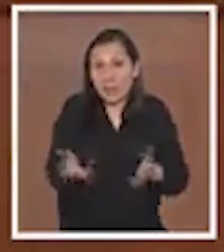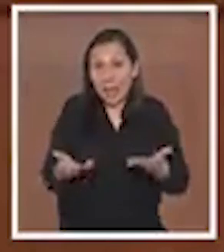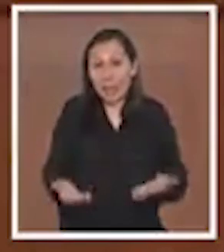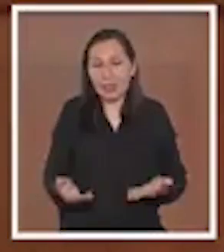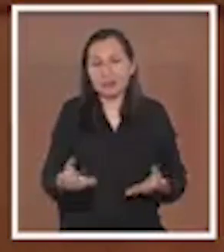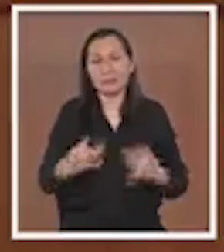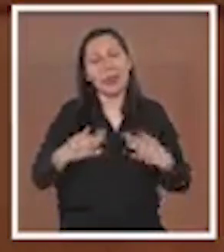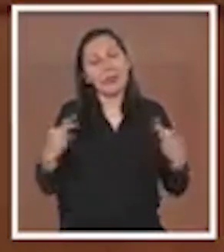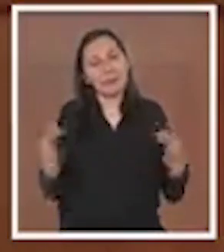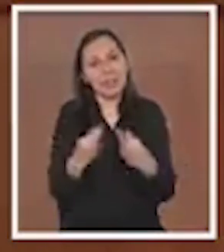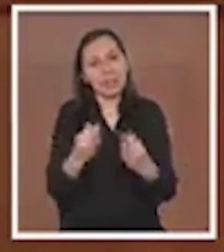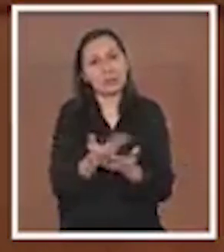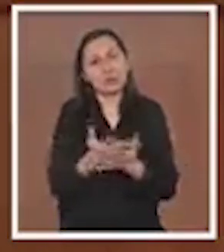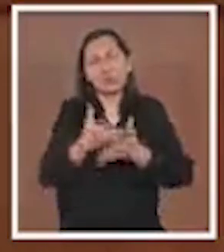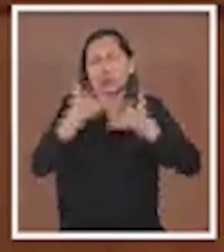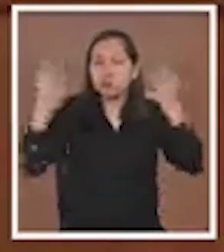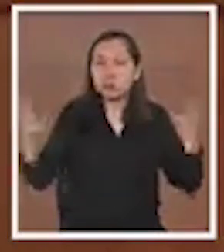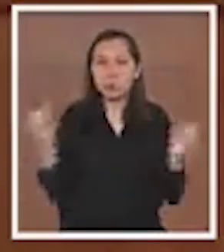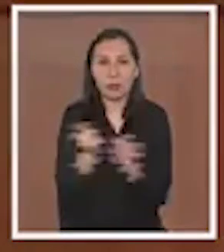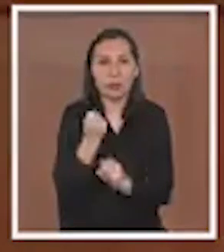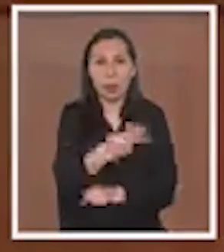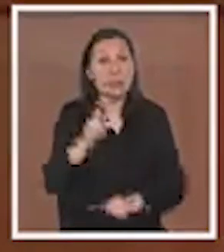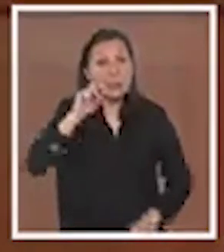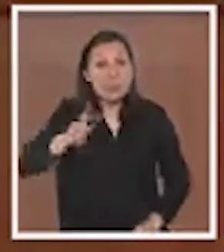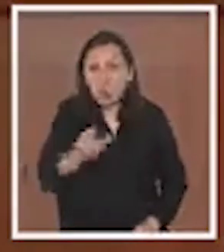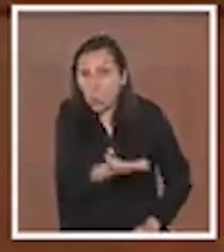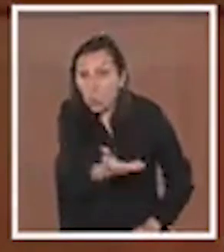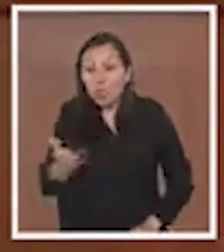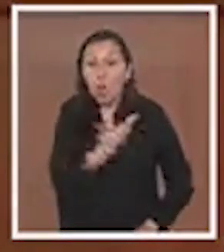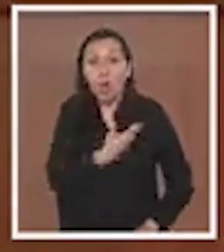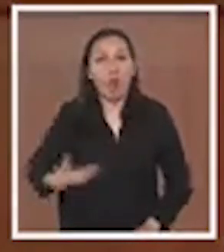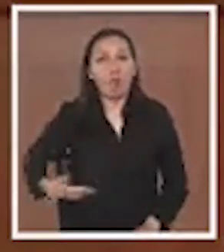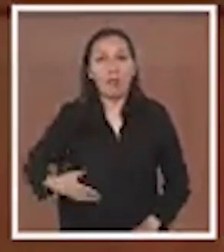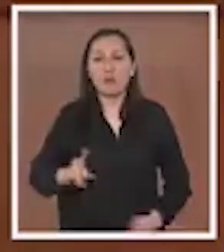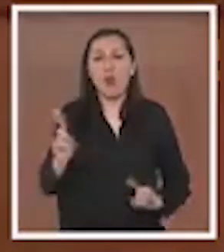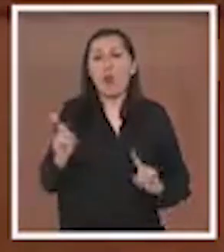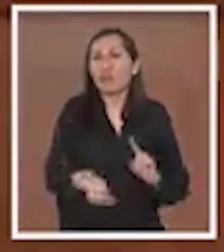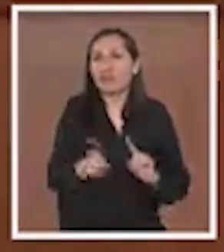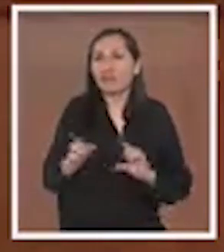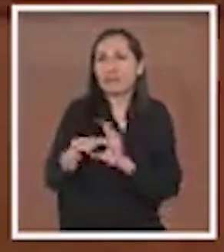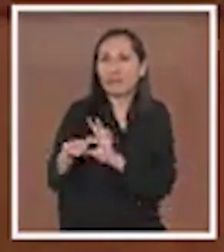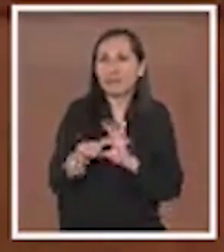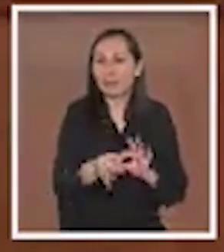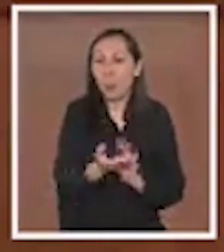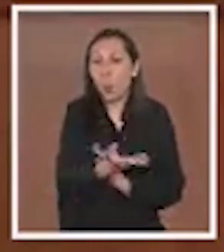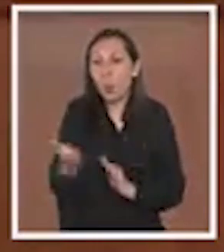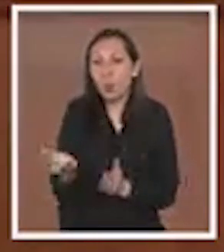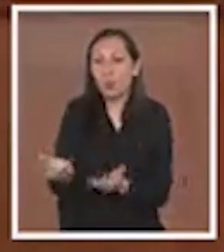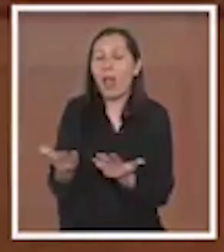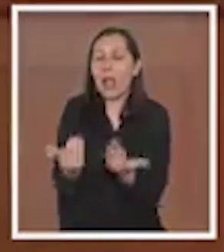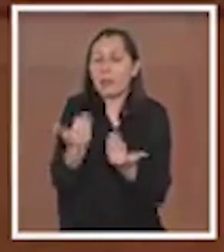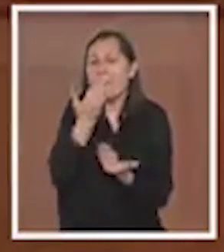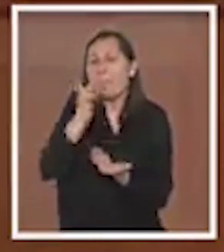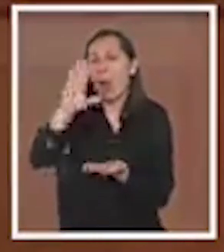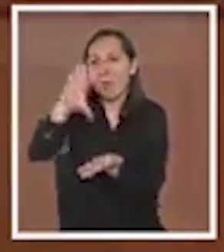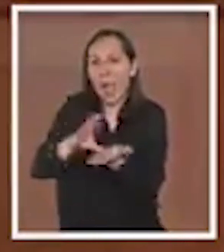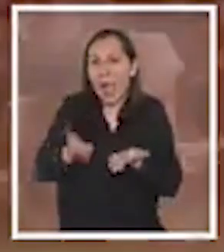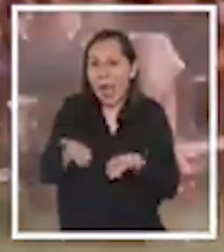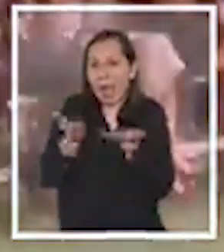instancia felicitándolos por su enorme trabajo. Sin ustedes este gobierno no tiene sentido. Ustedes sostienen la esperanza de un mejor